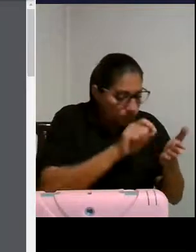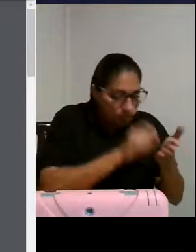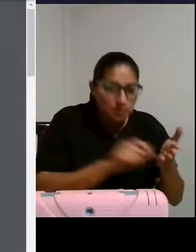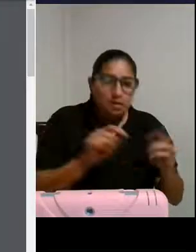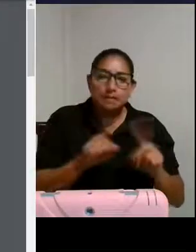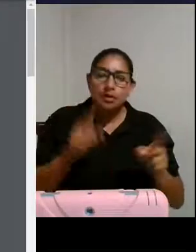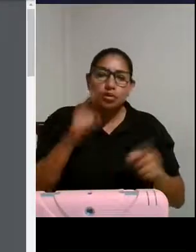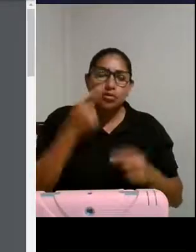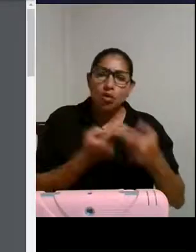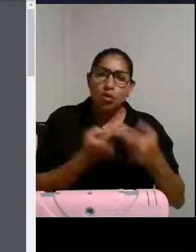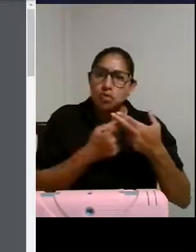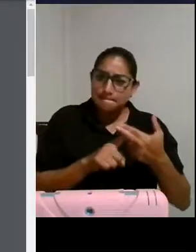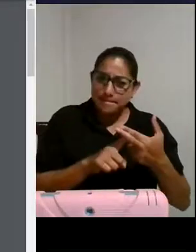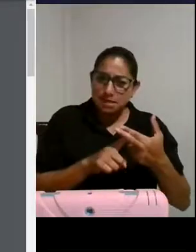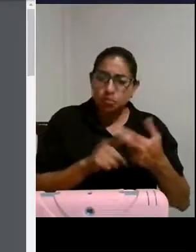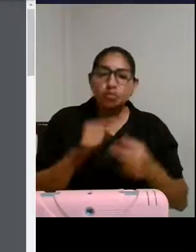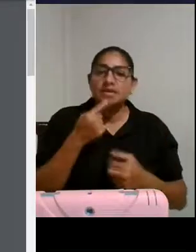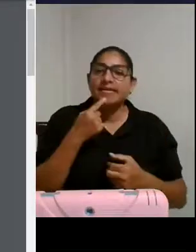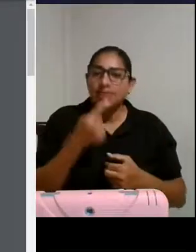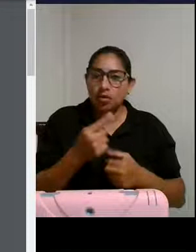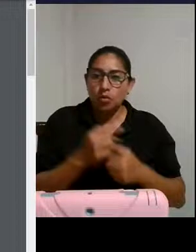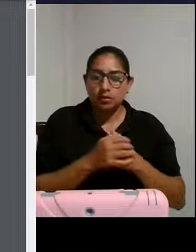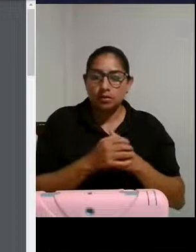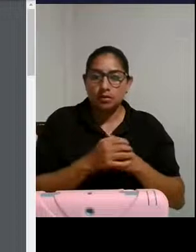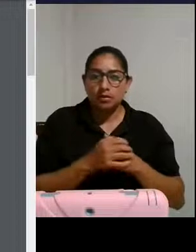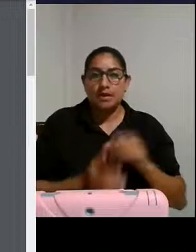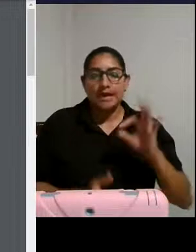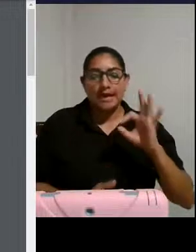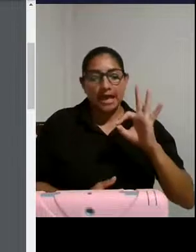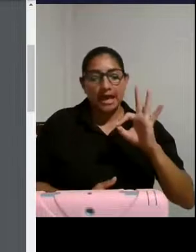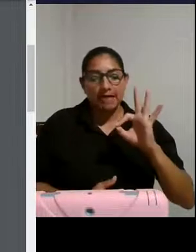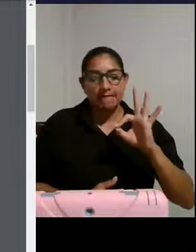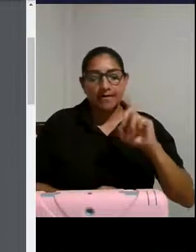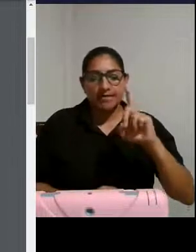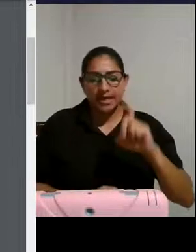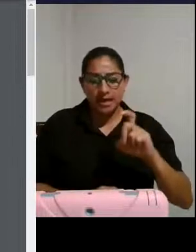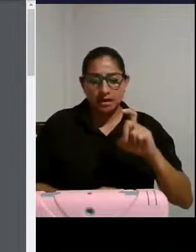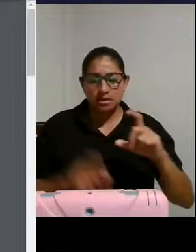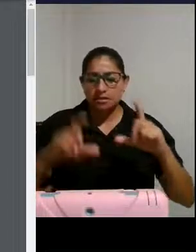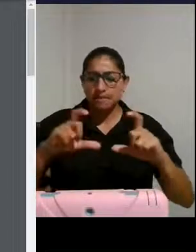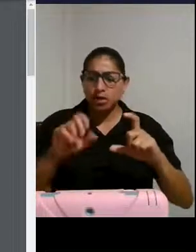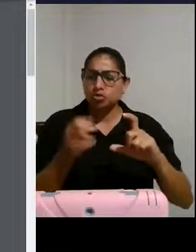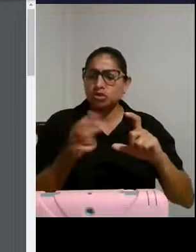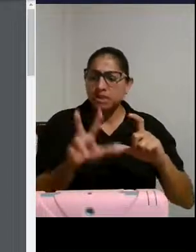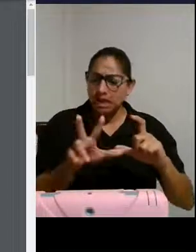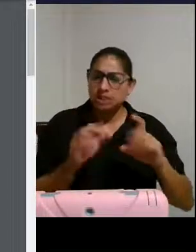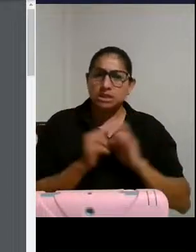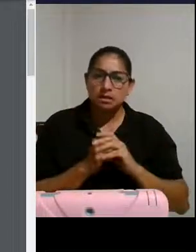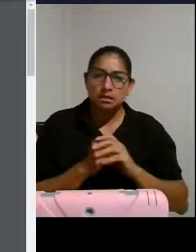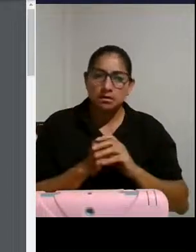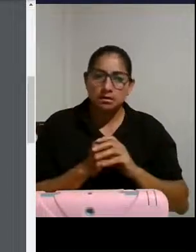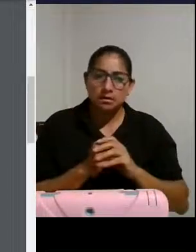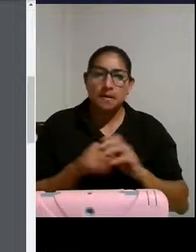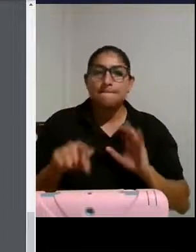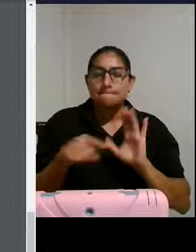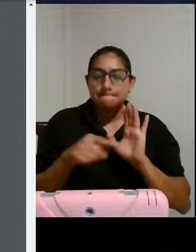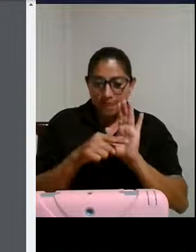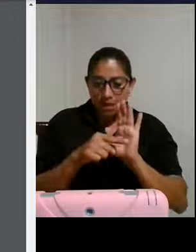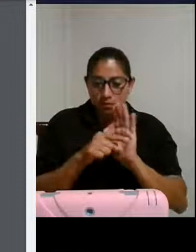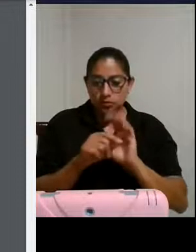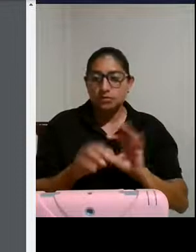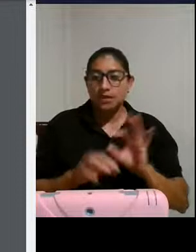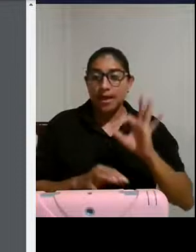que al principio se había puesto como Ajá, este de acá. F13 menos, ajá, correcto, menos el F11 y